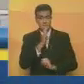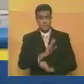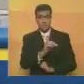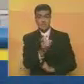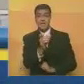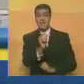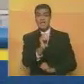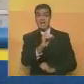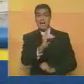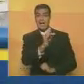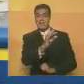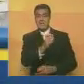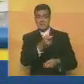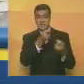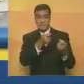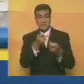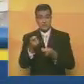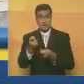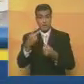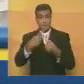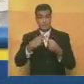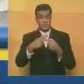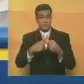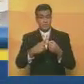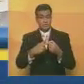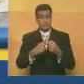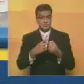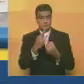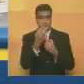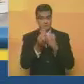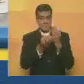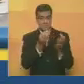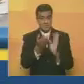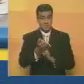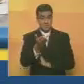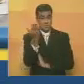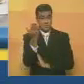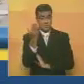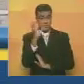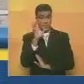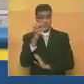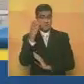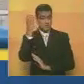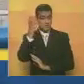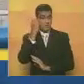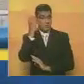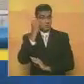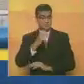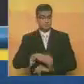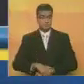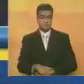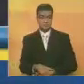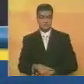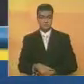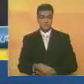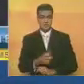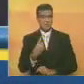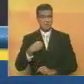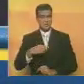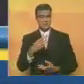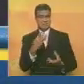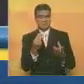gaddafi en el mercado petrolero y en el precio del crudo Calderón resaltó la influencia de los países europeos yo creo que no va a tener gran